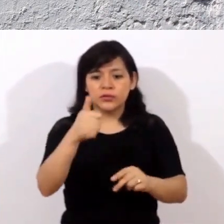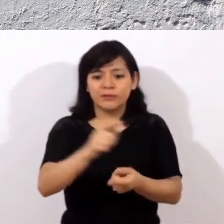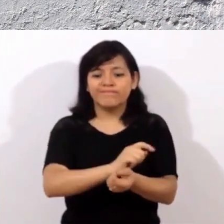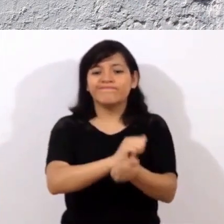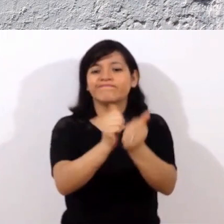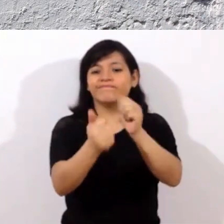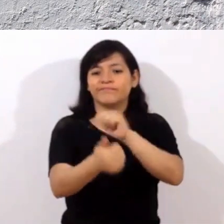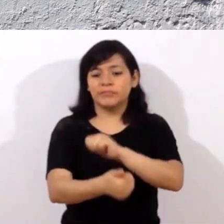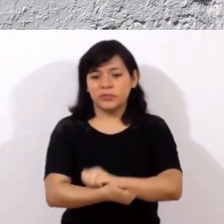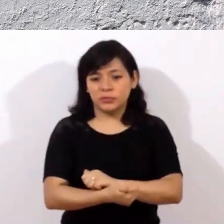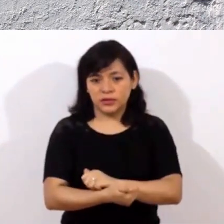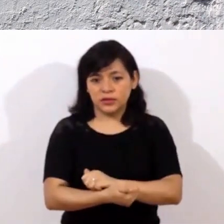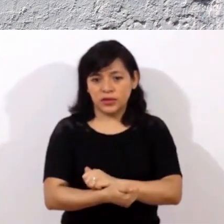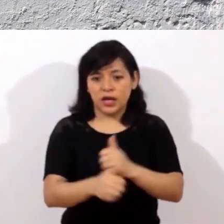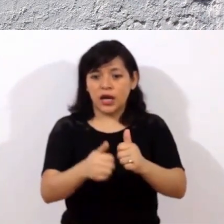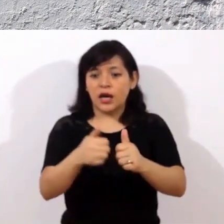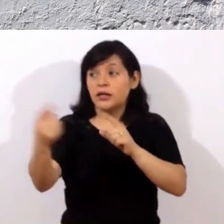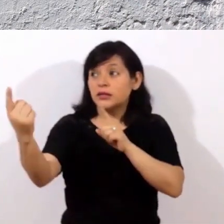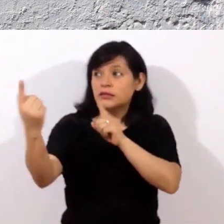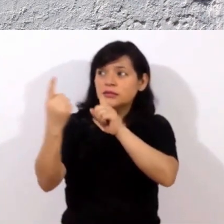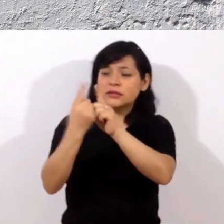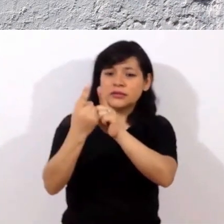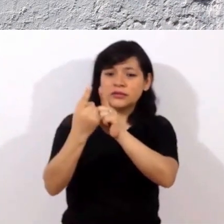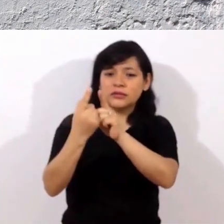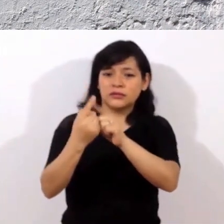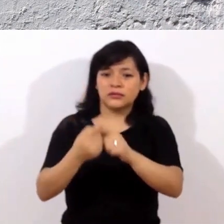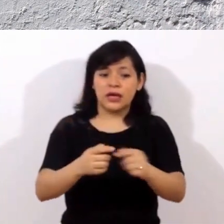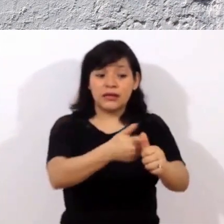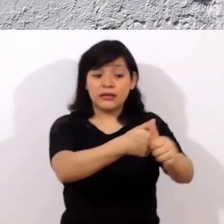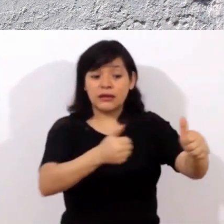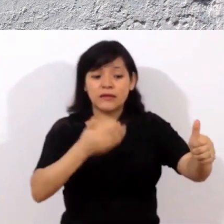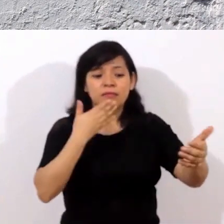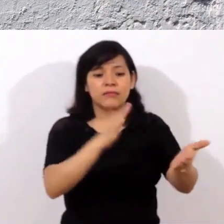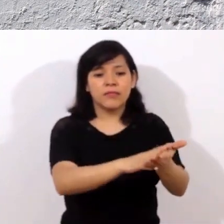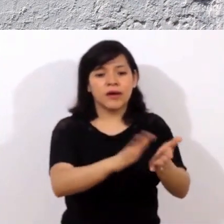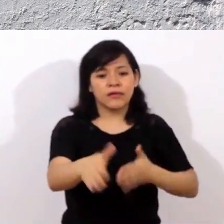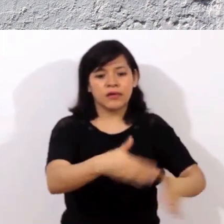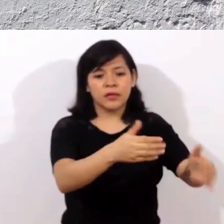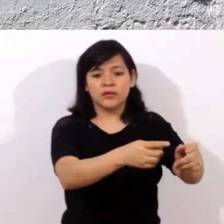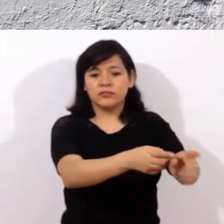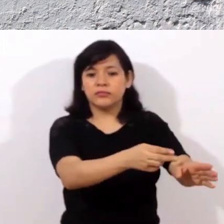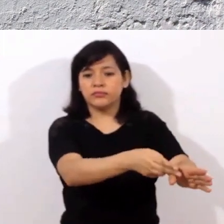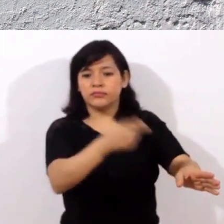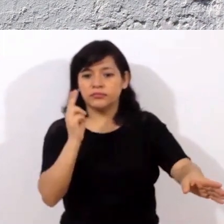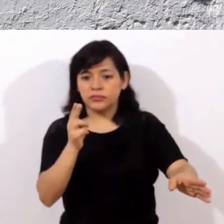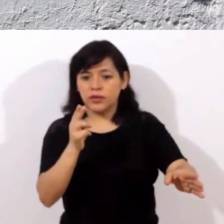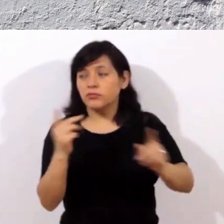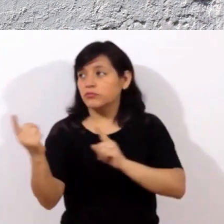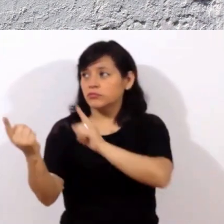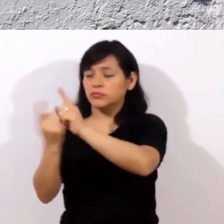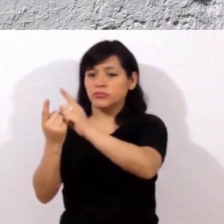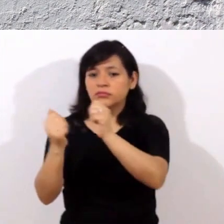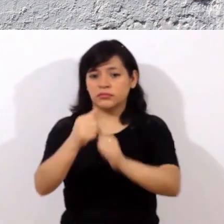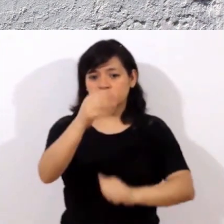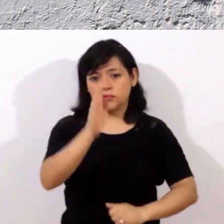suyos vuelvan del mal camino. Por eso son luces en el camino, advertencias, para que el pueblo